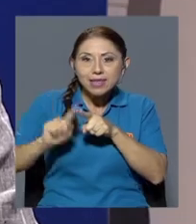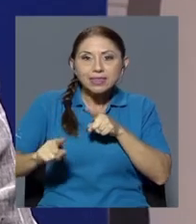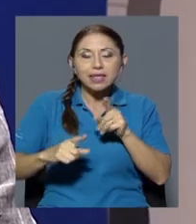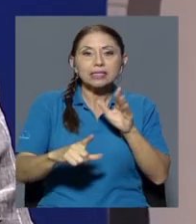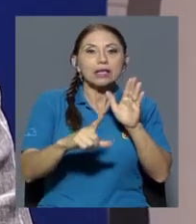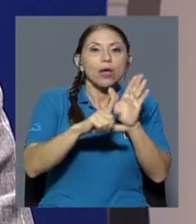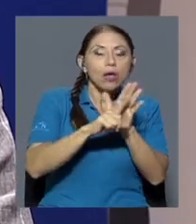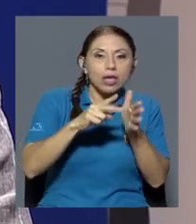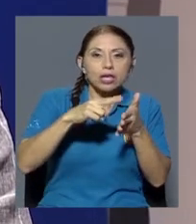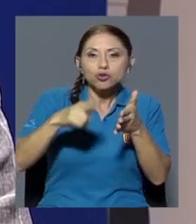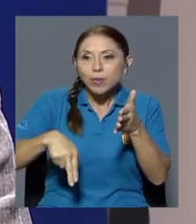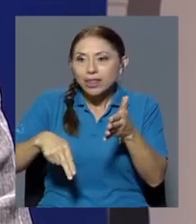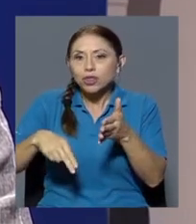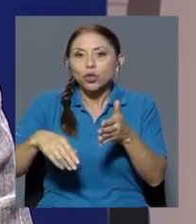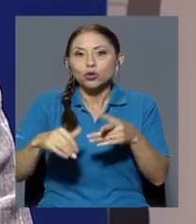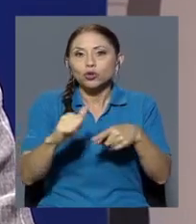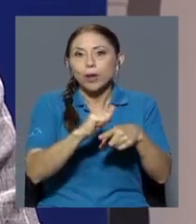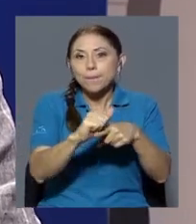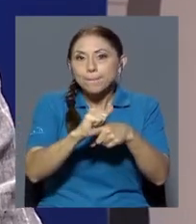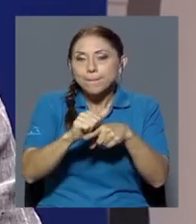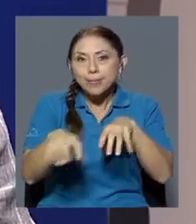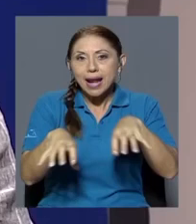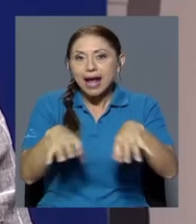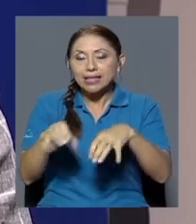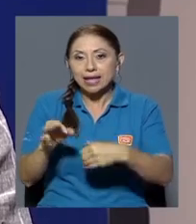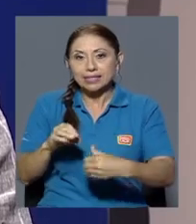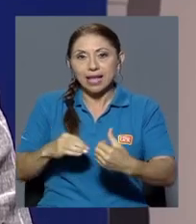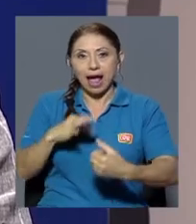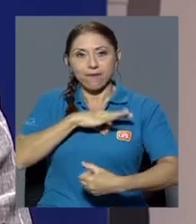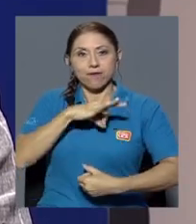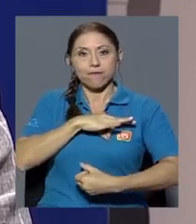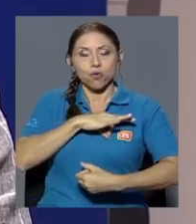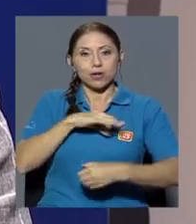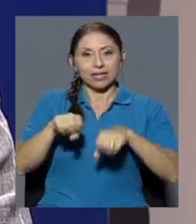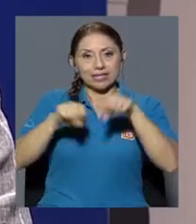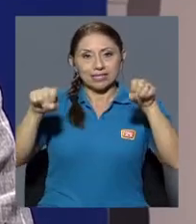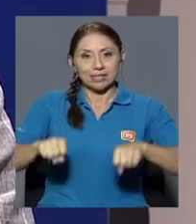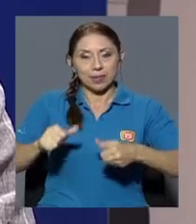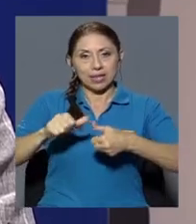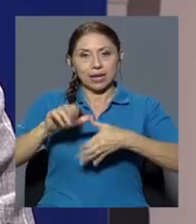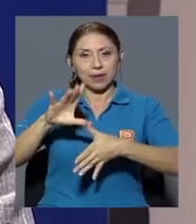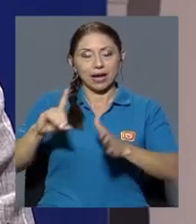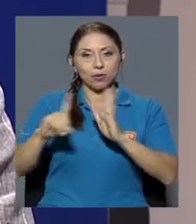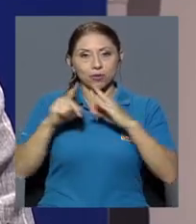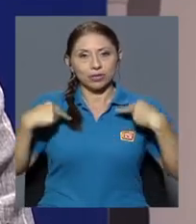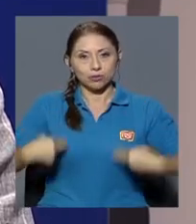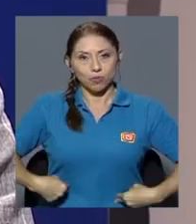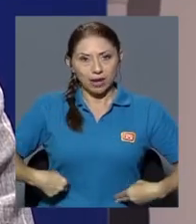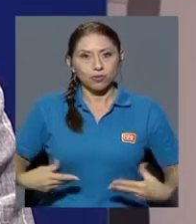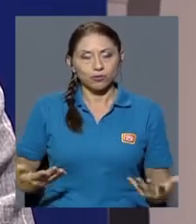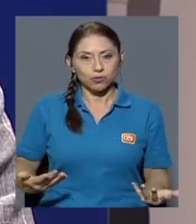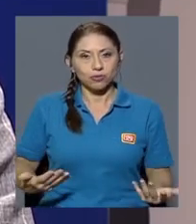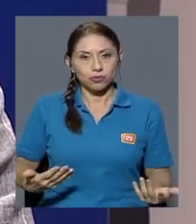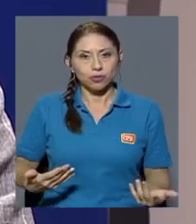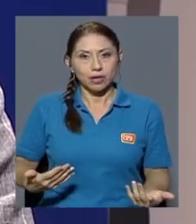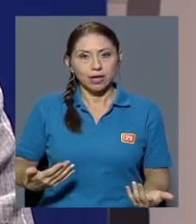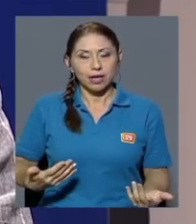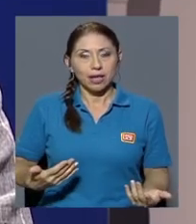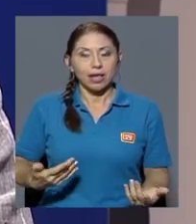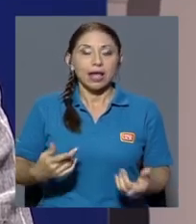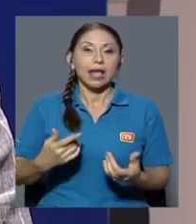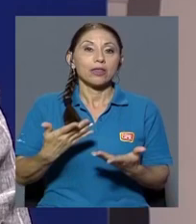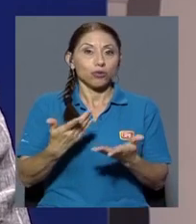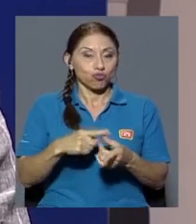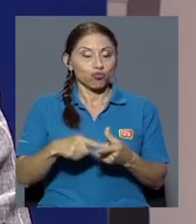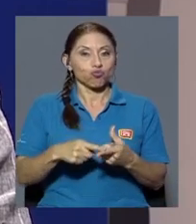y prácticas a favor del en este caso el sistema interamericano de derechos humanos y hacen que la